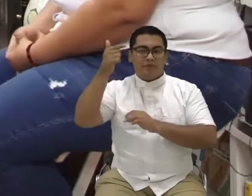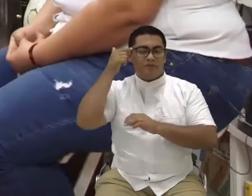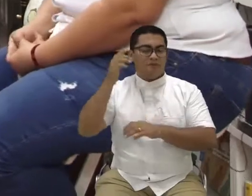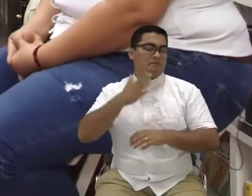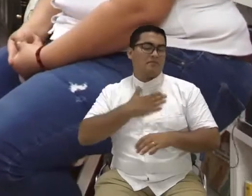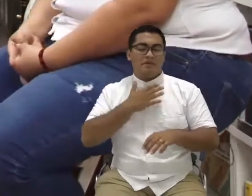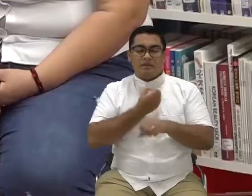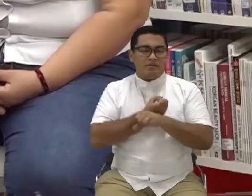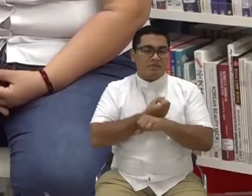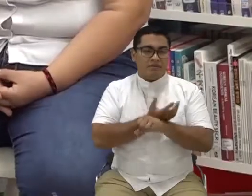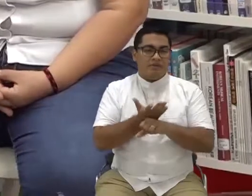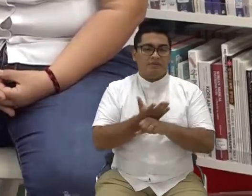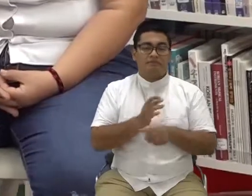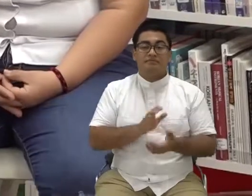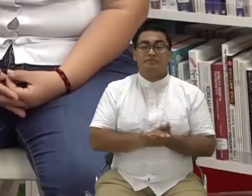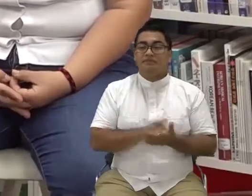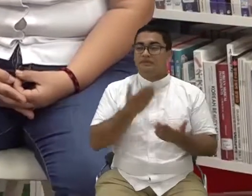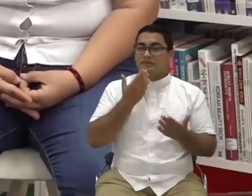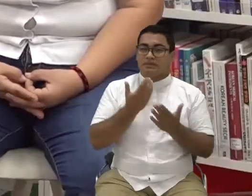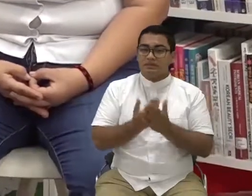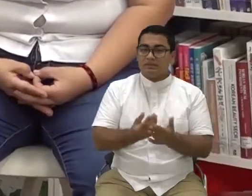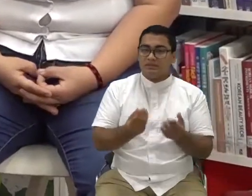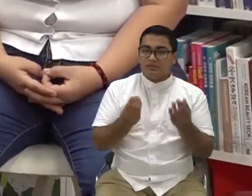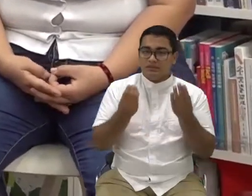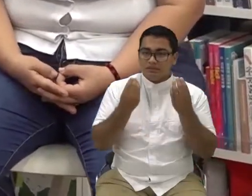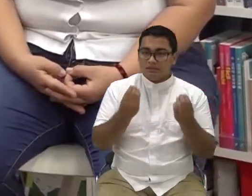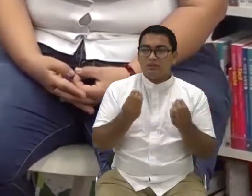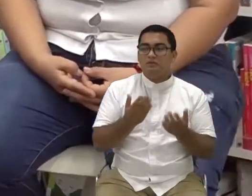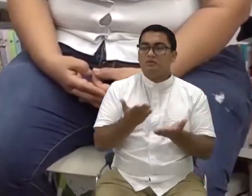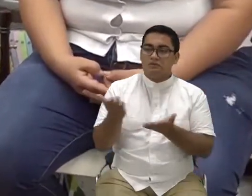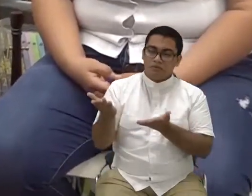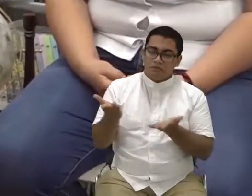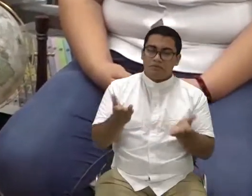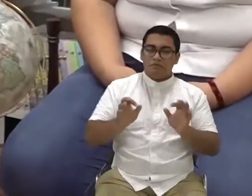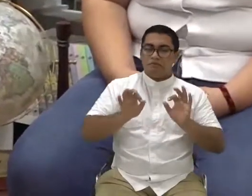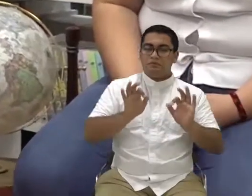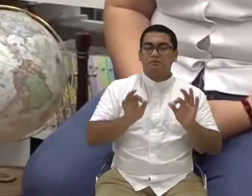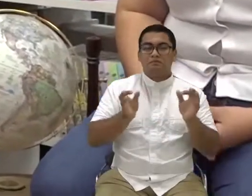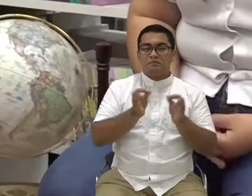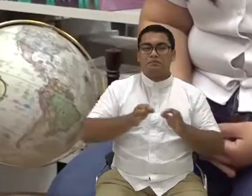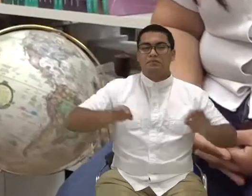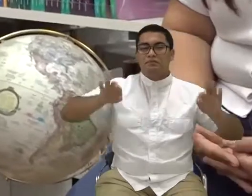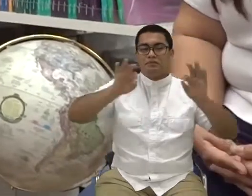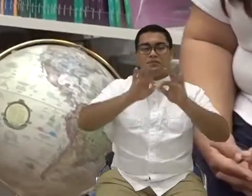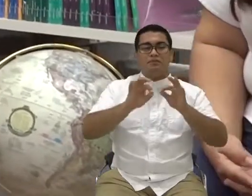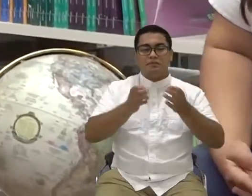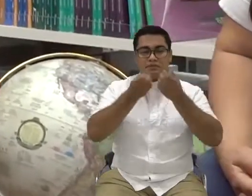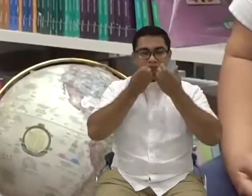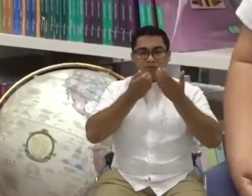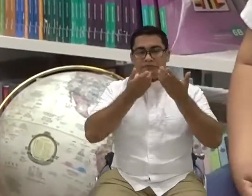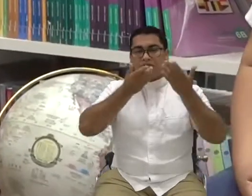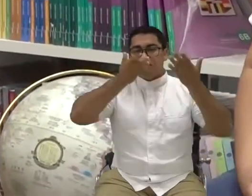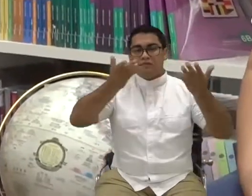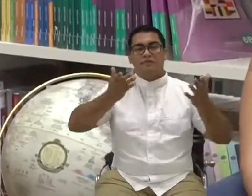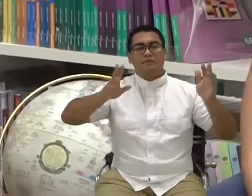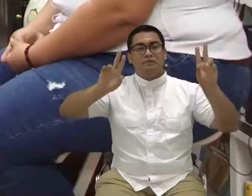ese sería mi mensaje. Muchísimas gracias por habernos acompañado y compartirnos toda esta valiosa información en cuanto al